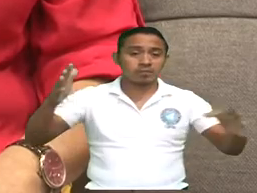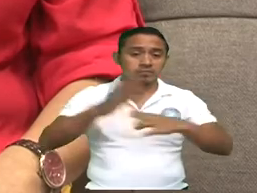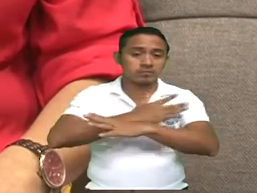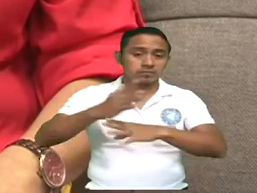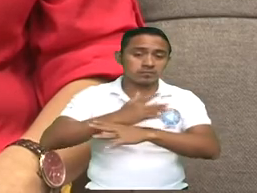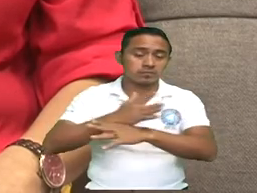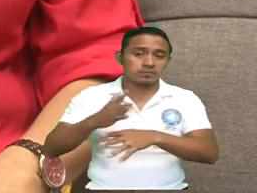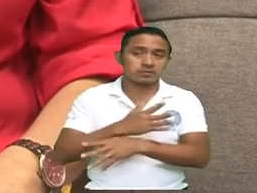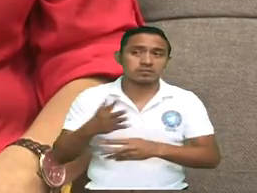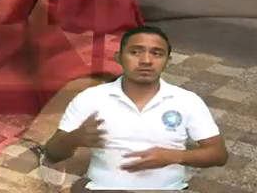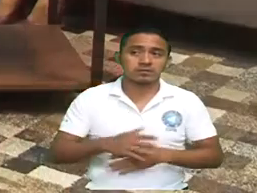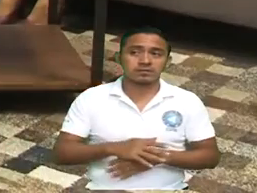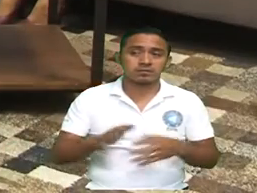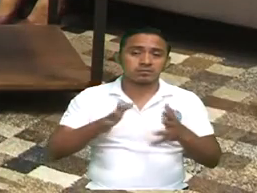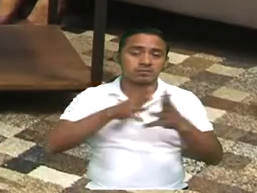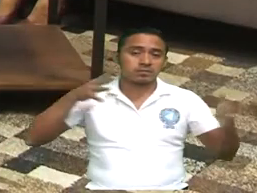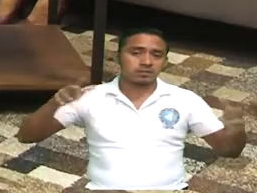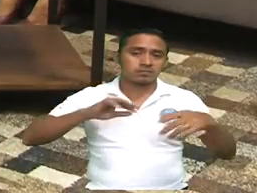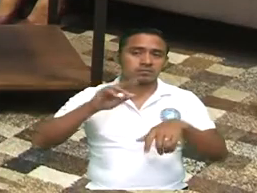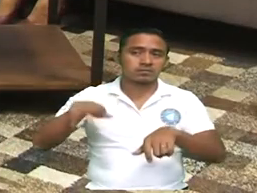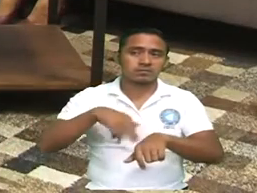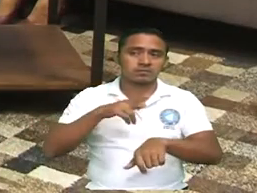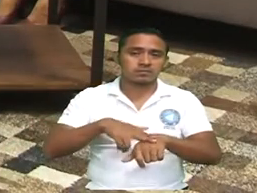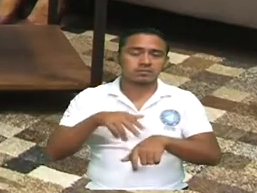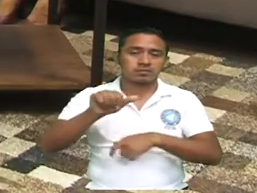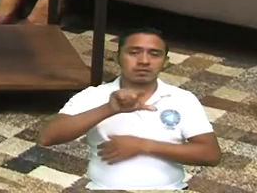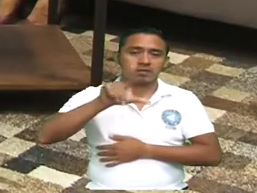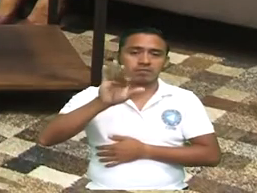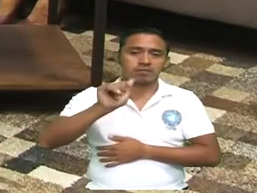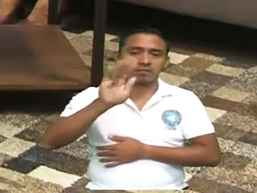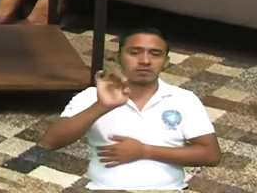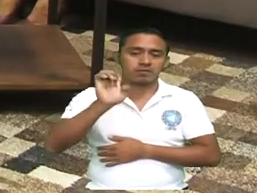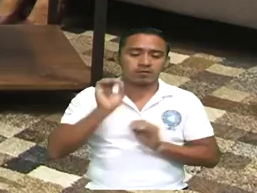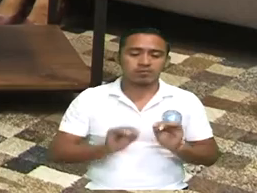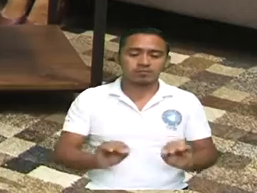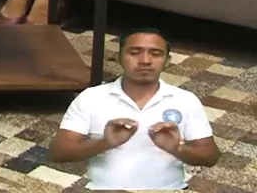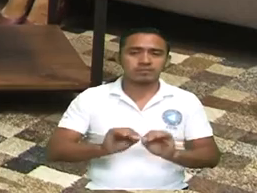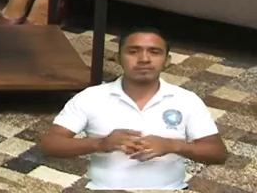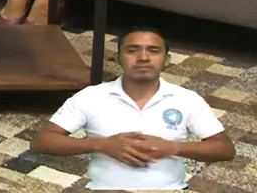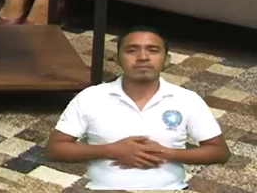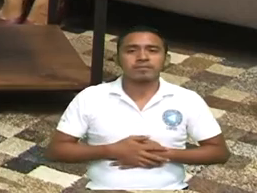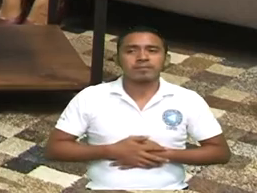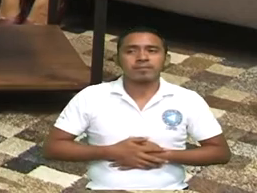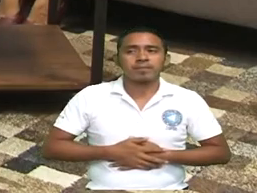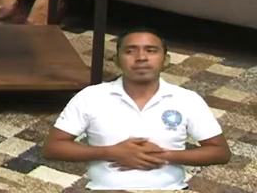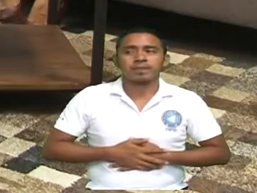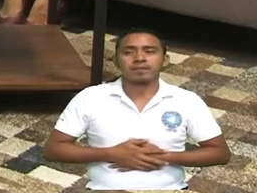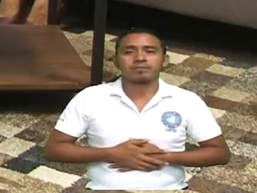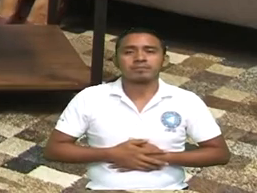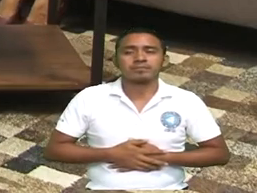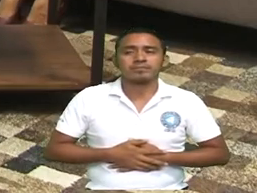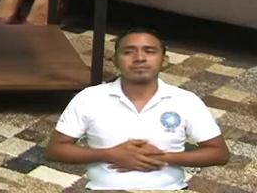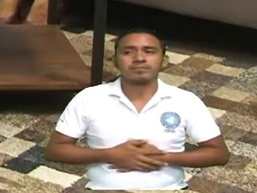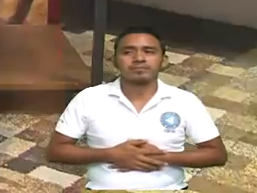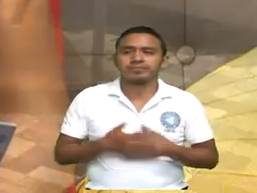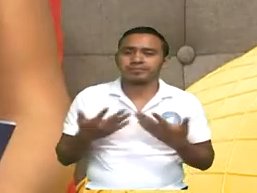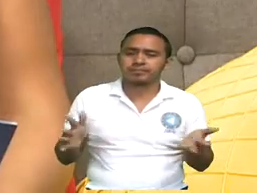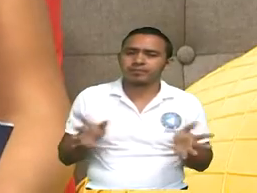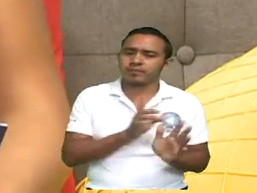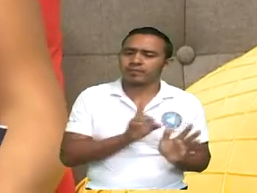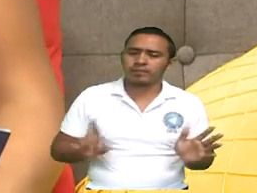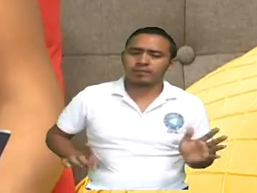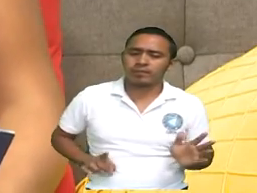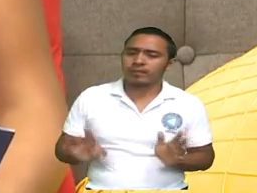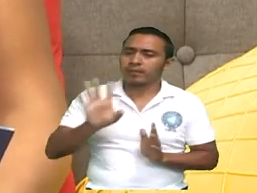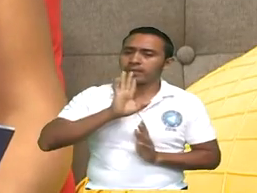diferencia con la gran cruzada de la alfabetización, ¿no? Así es. Bueno, diputada, quisiera que habláramos un